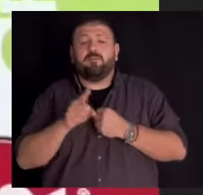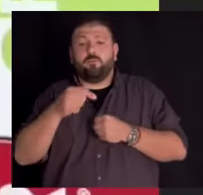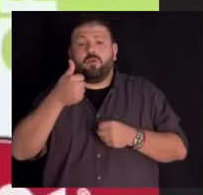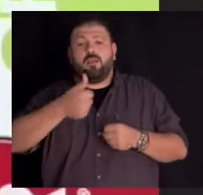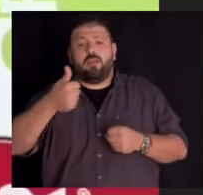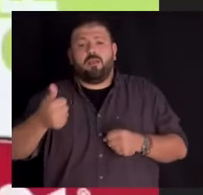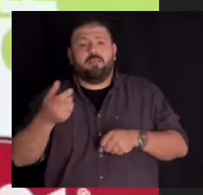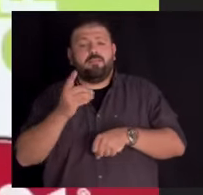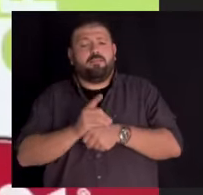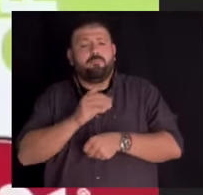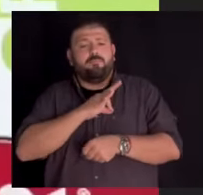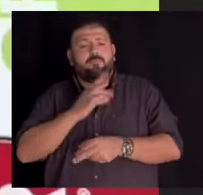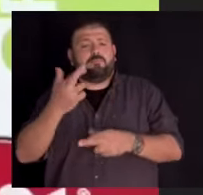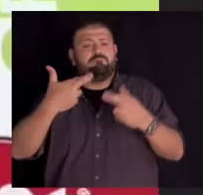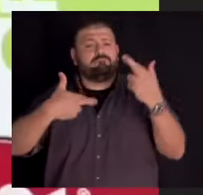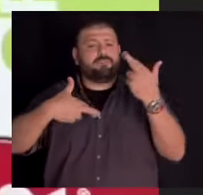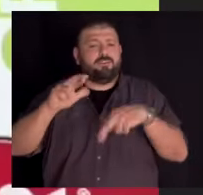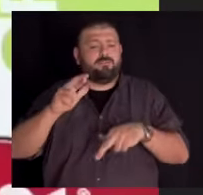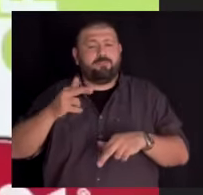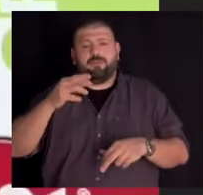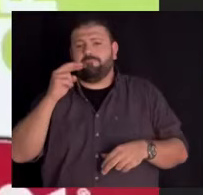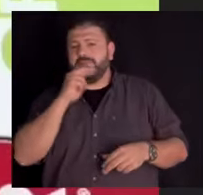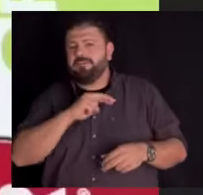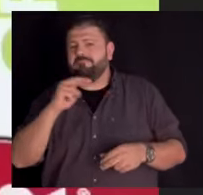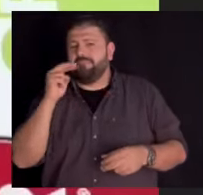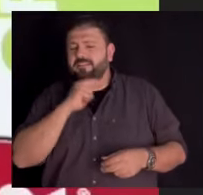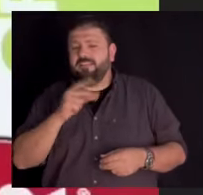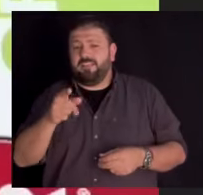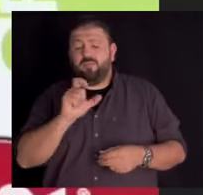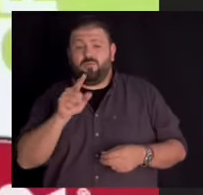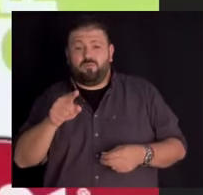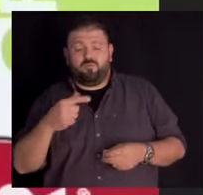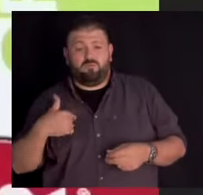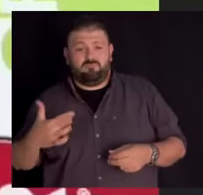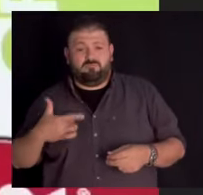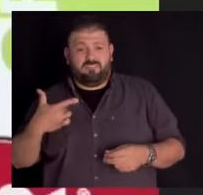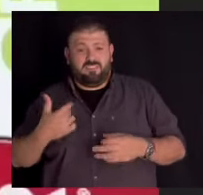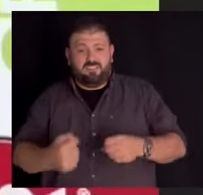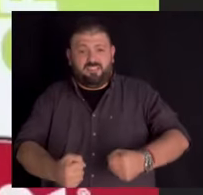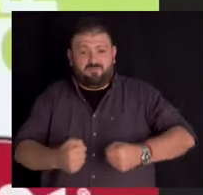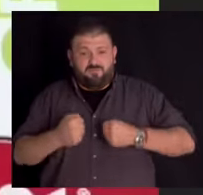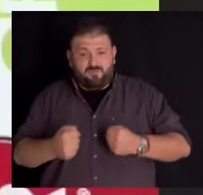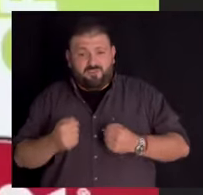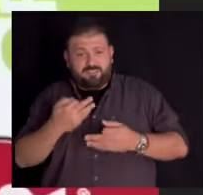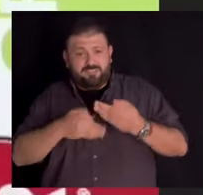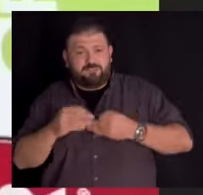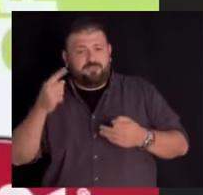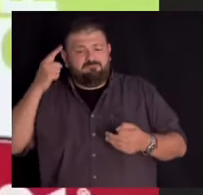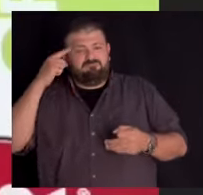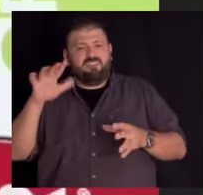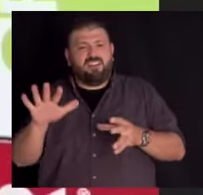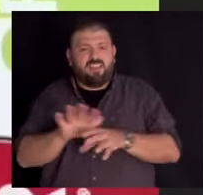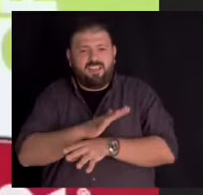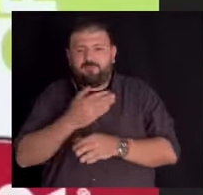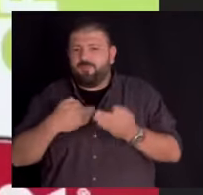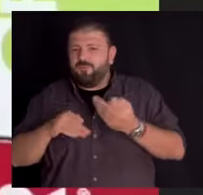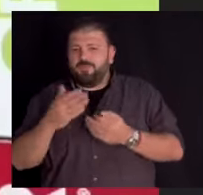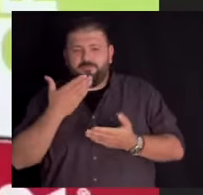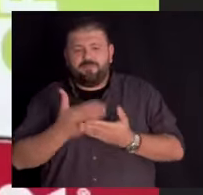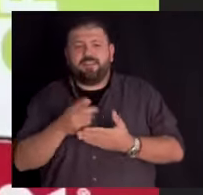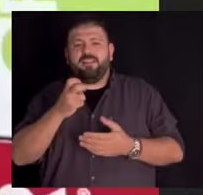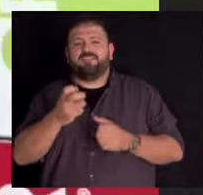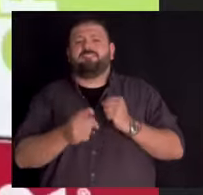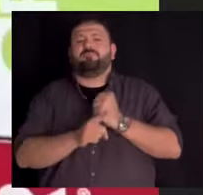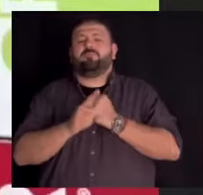superarlo más rápido. Entre mayor nivel energético tengas, entre mayor nivel emocional tengas, los problemas los